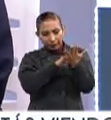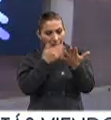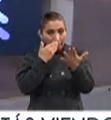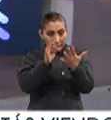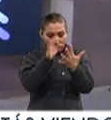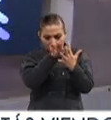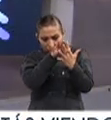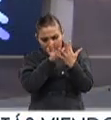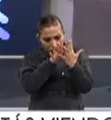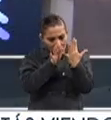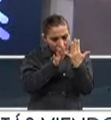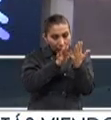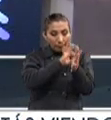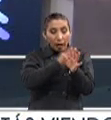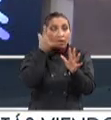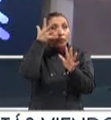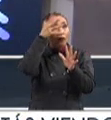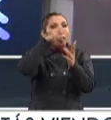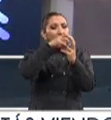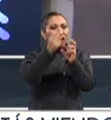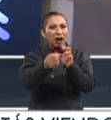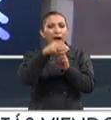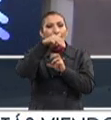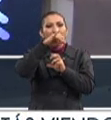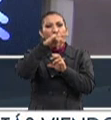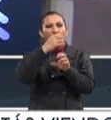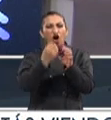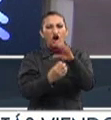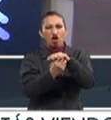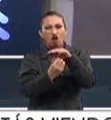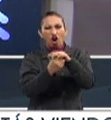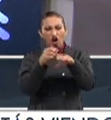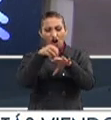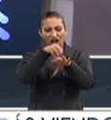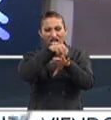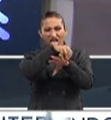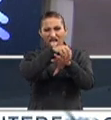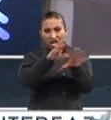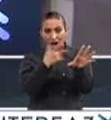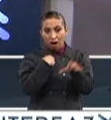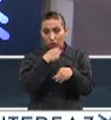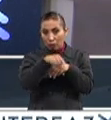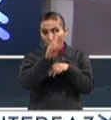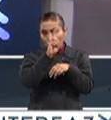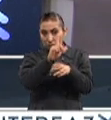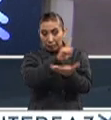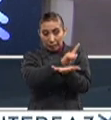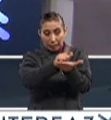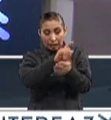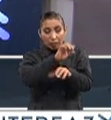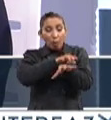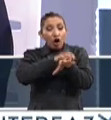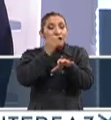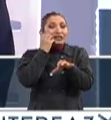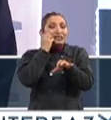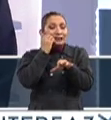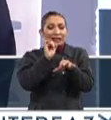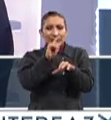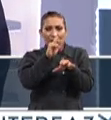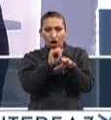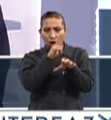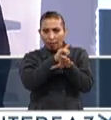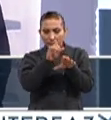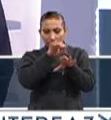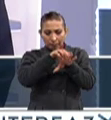manera correcta, puede generar la aparición de micosis u hongos. Entonces, ese sería el paso número 2, secado correcto. Paso número